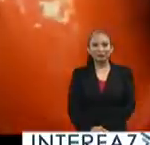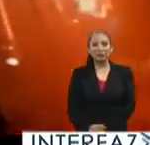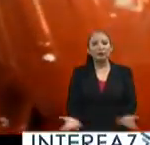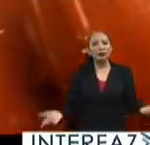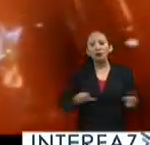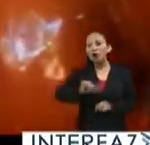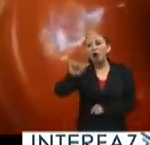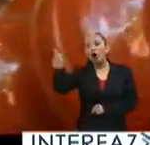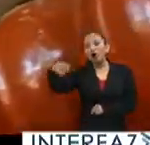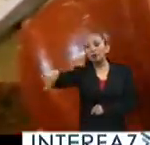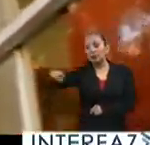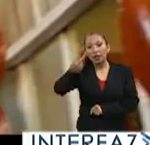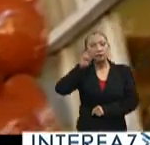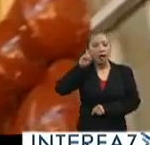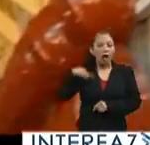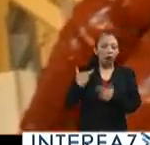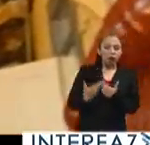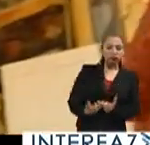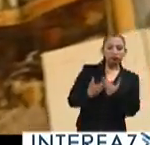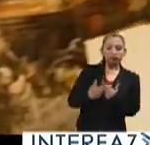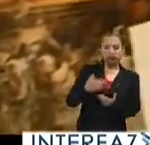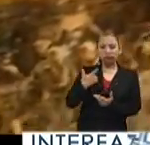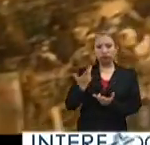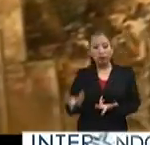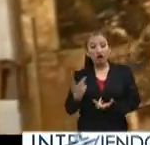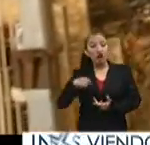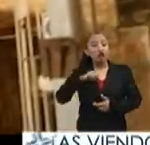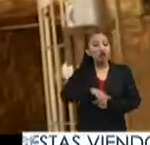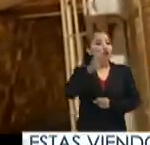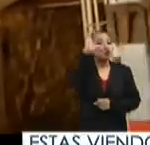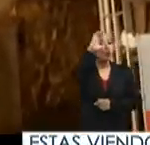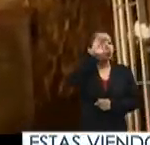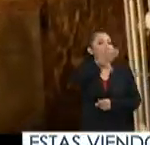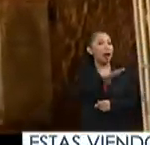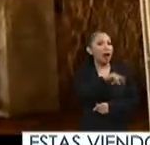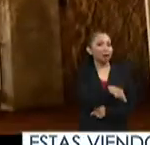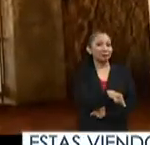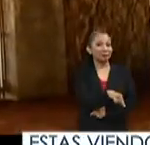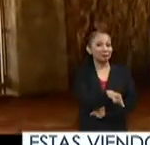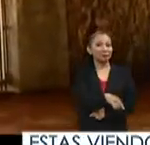Donde otros expoliaron riquezas, nosotros sembramos cultura.